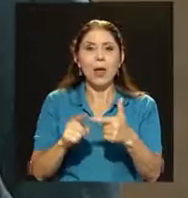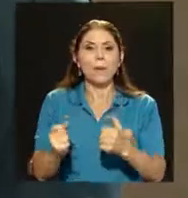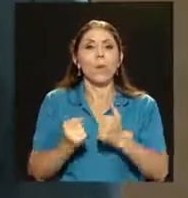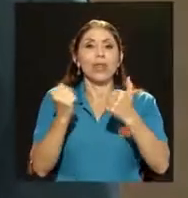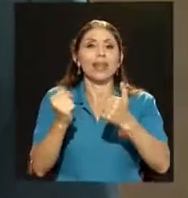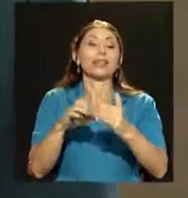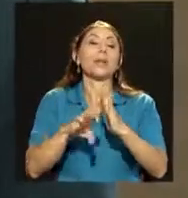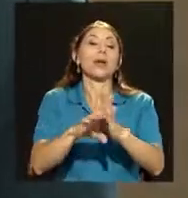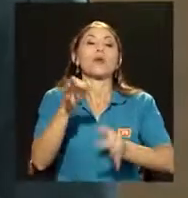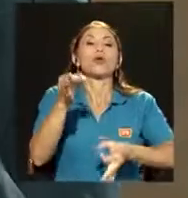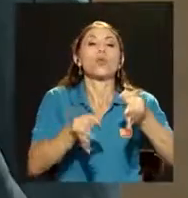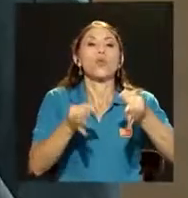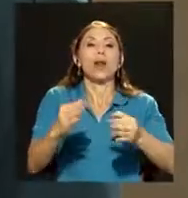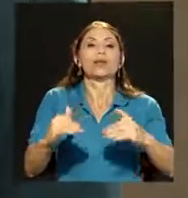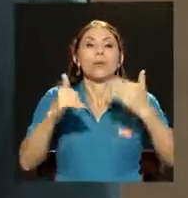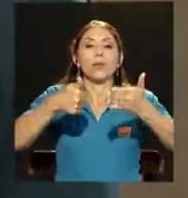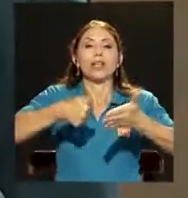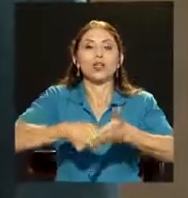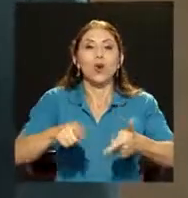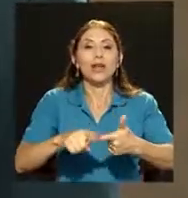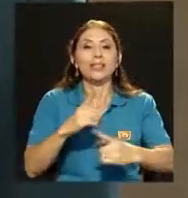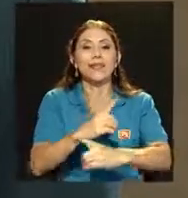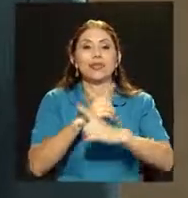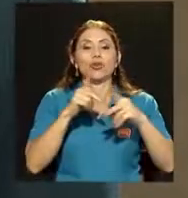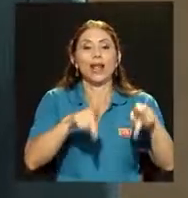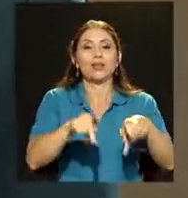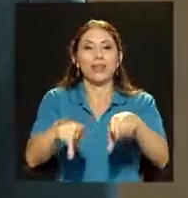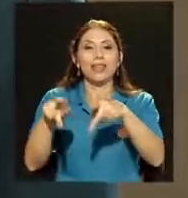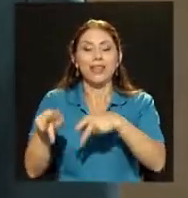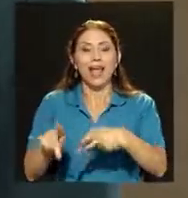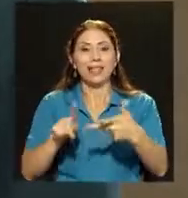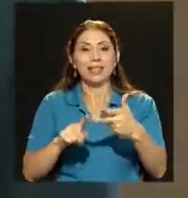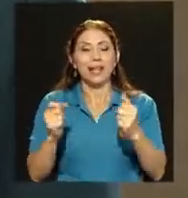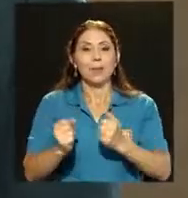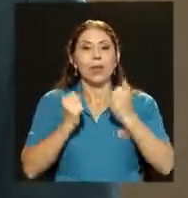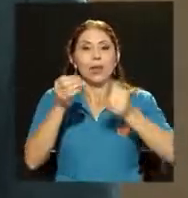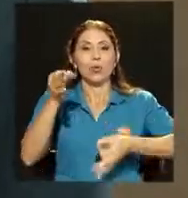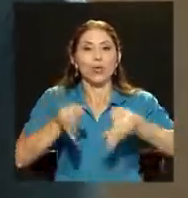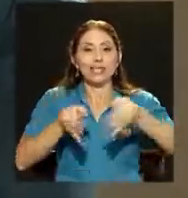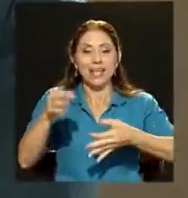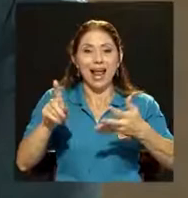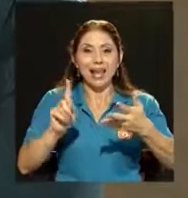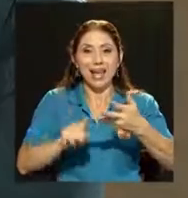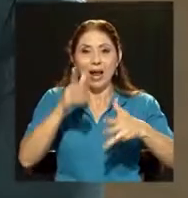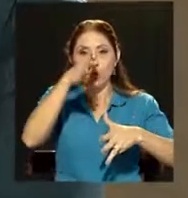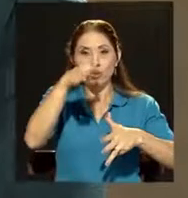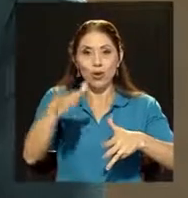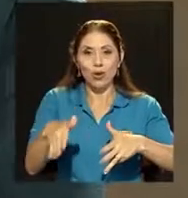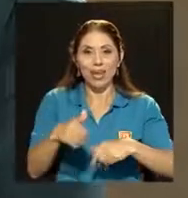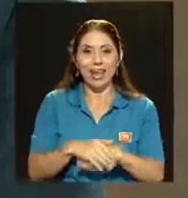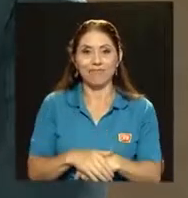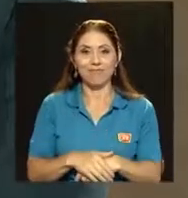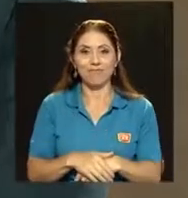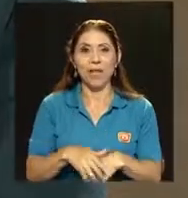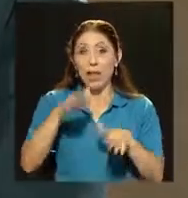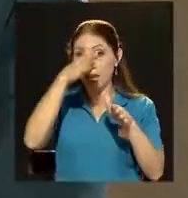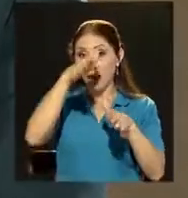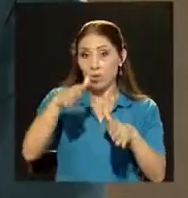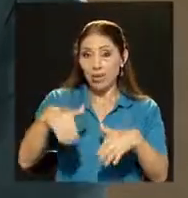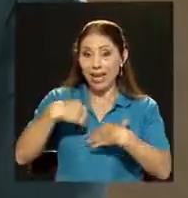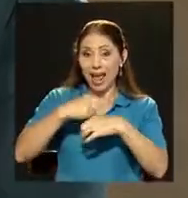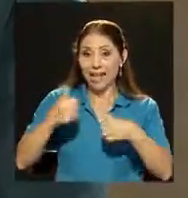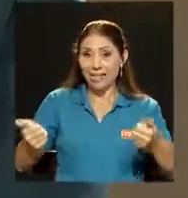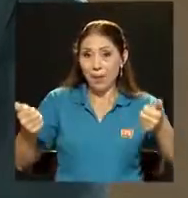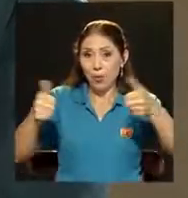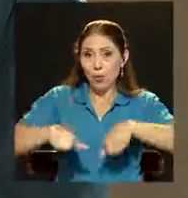la Defensoría de los Habitantes, el Poder Judicial y la Contraloría. Y esta aprobación que hace la Contraloría